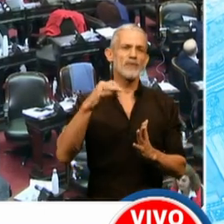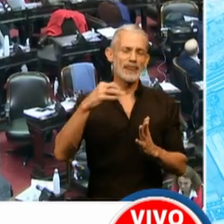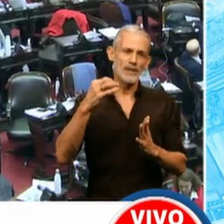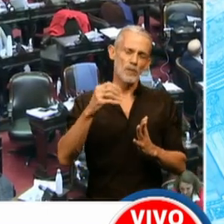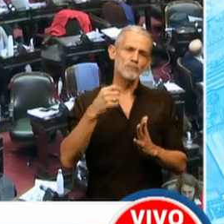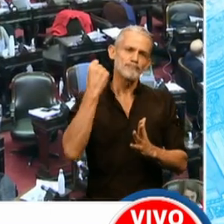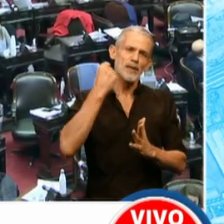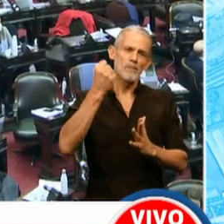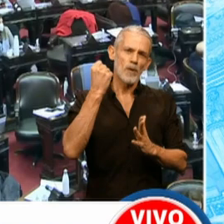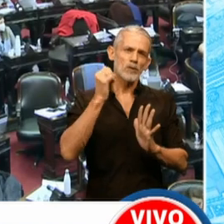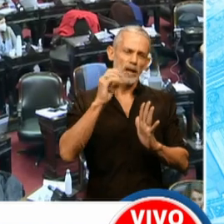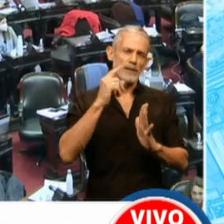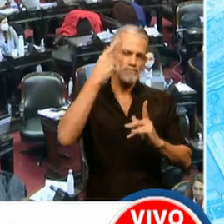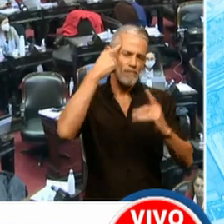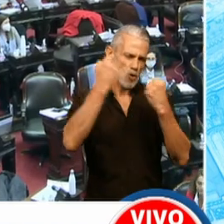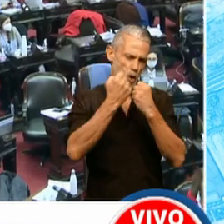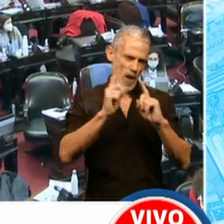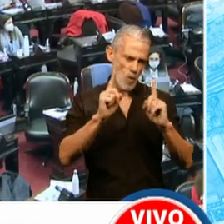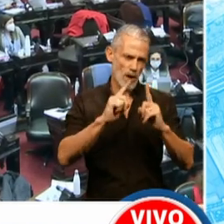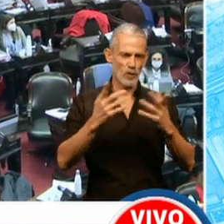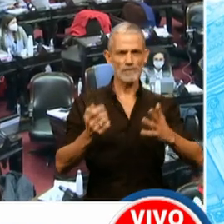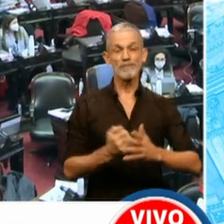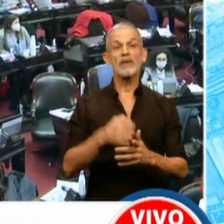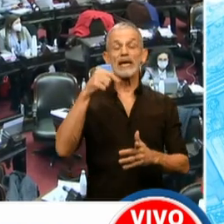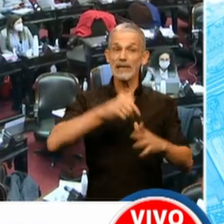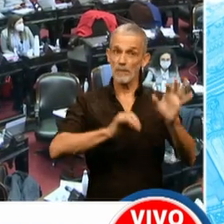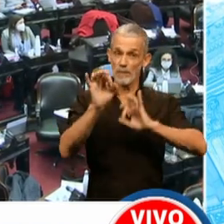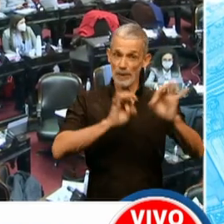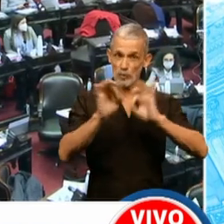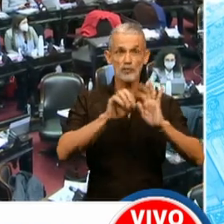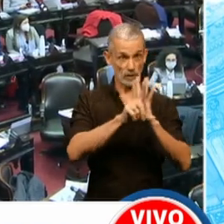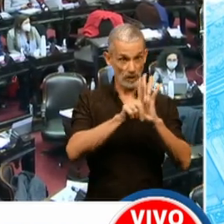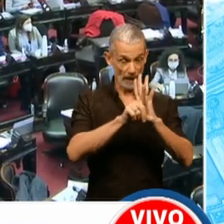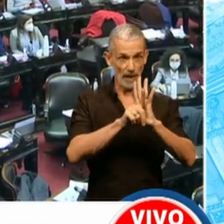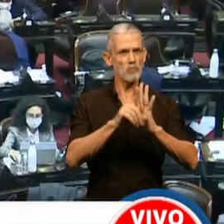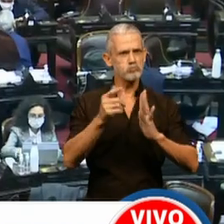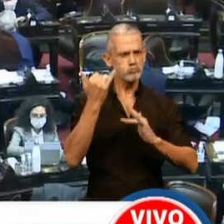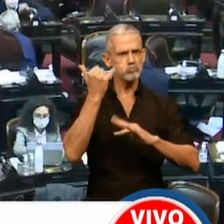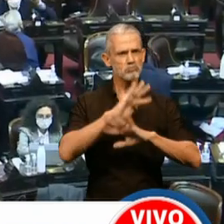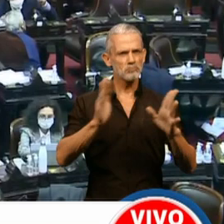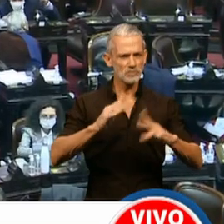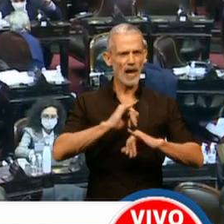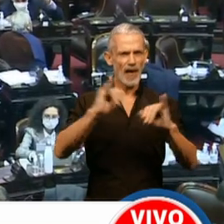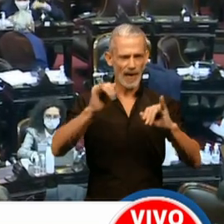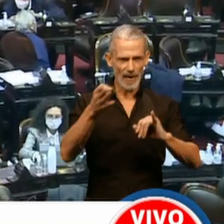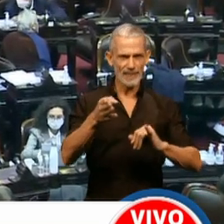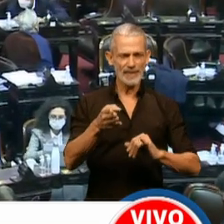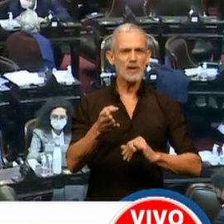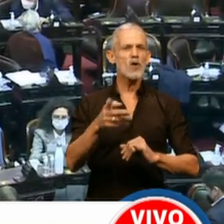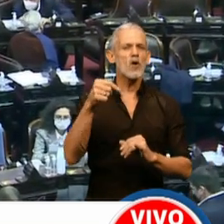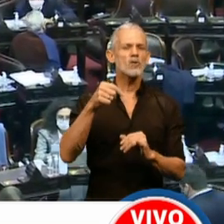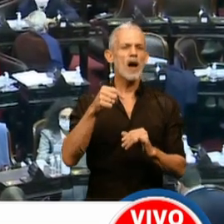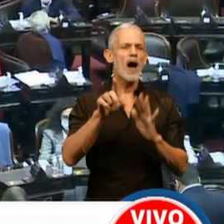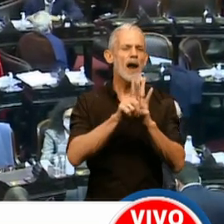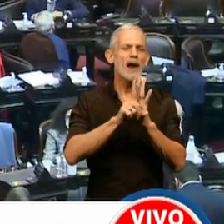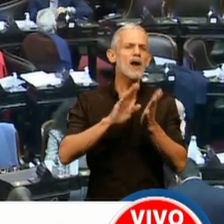importante disidencia sin lugar a dudas y esto es un proyecto de ley que como bien se dijo aquí están